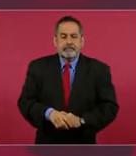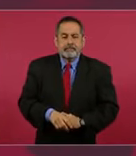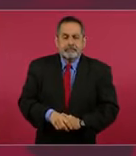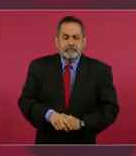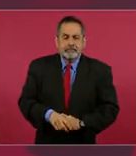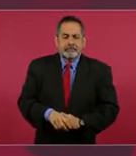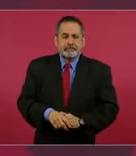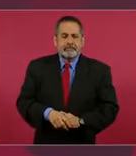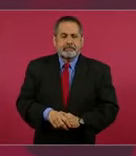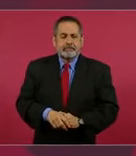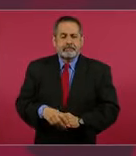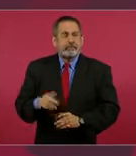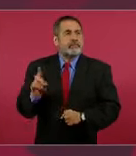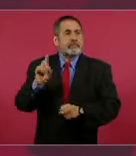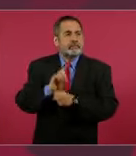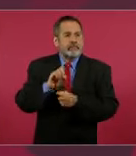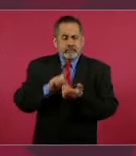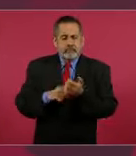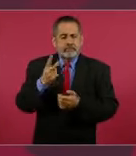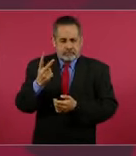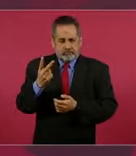Y ya lo entregamos el día 2